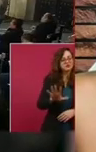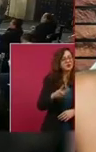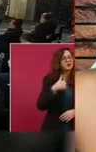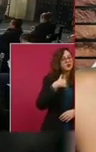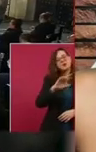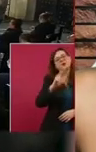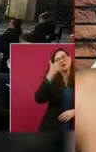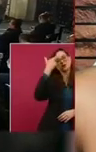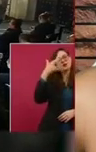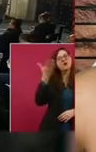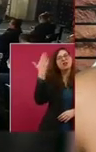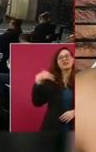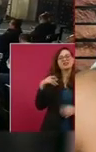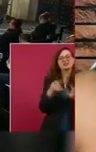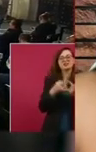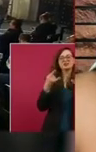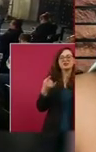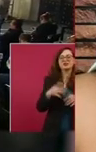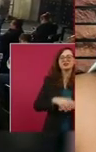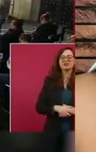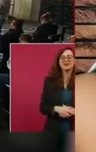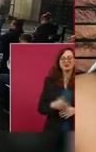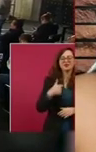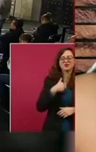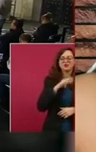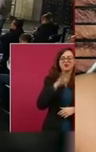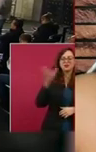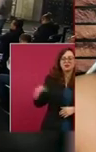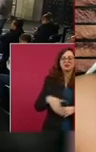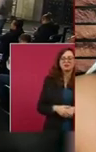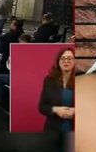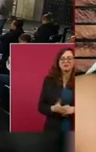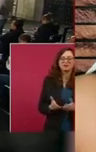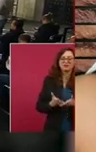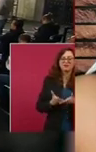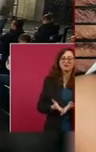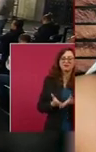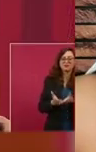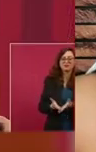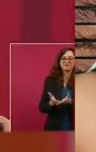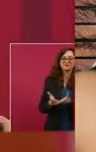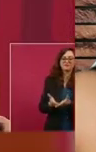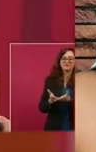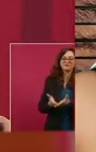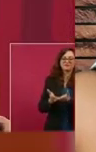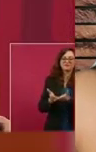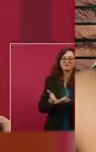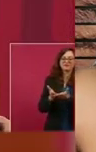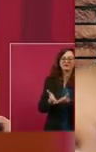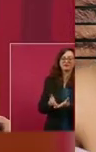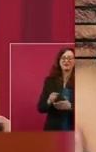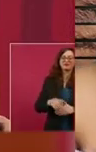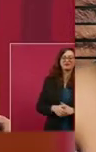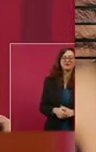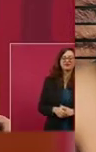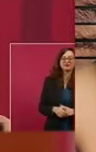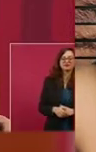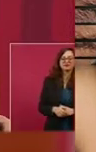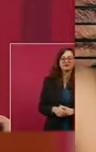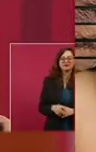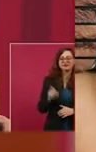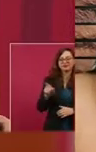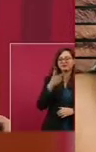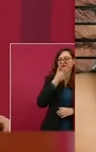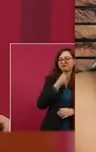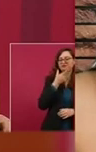lana? Mientras el gobierno se porta chido, manda a la Guardia Nacional, pone módulos, esa es la aportación que hace el